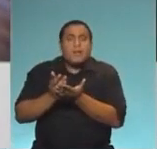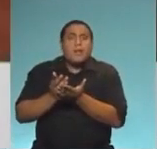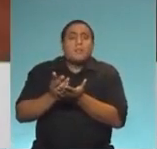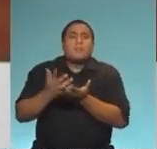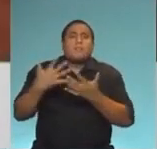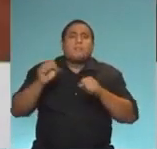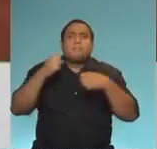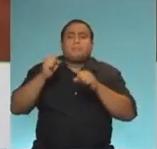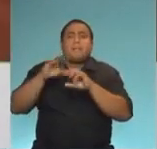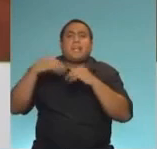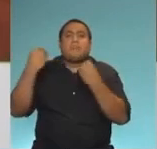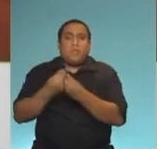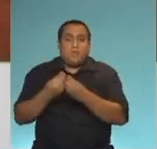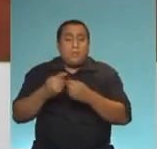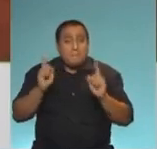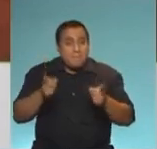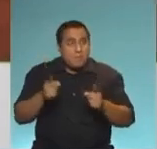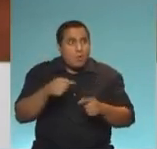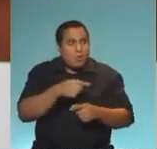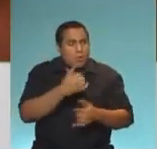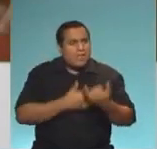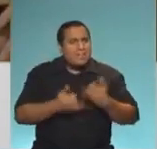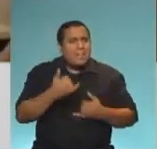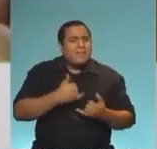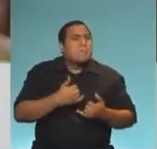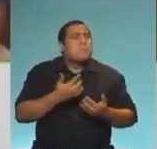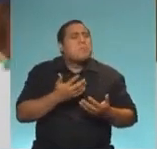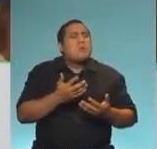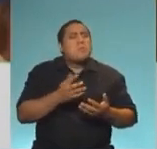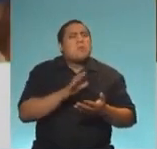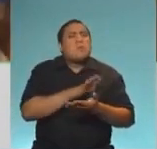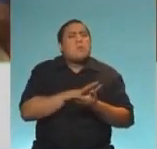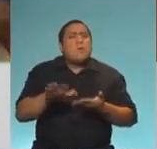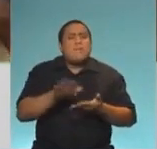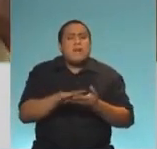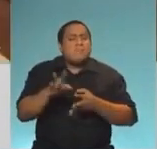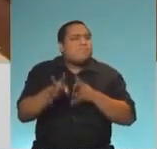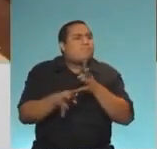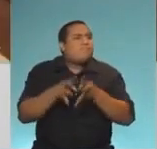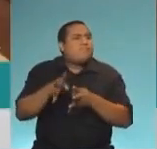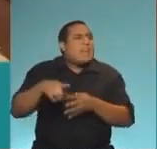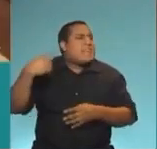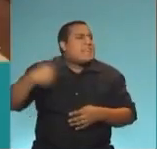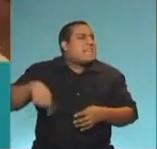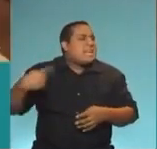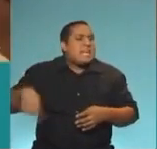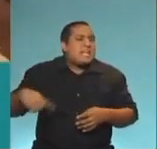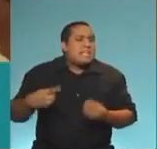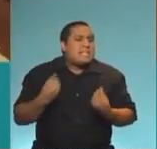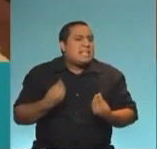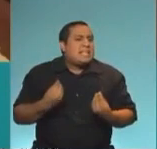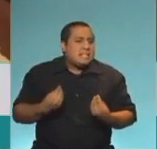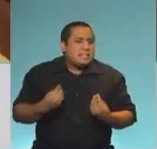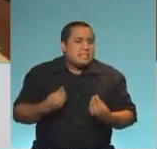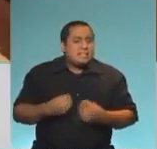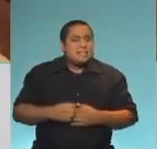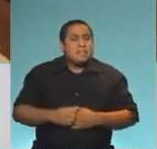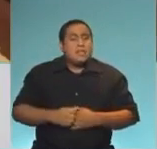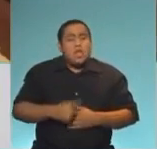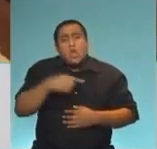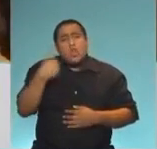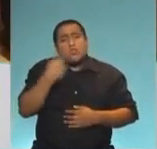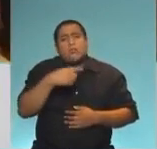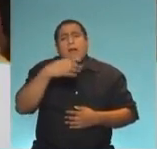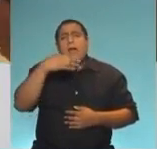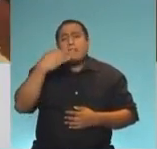hallar resultados como estos que nos comentabas recién. ¿De qué se trata esta nueva plataforma de genómica, que entendemos